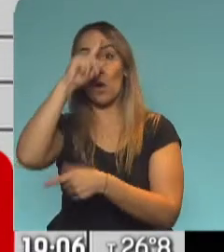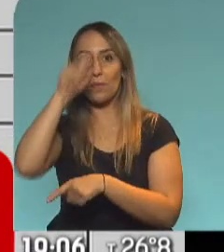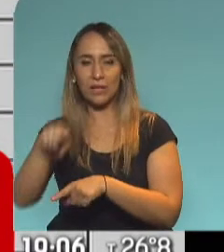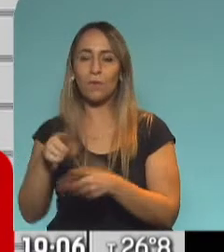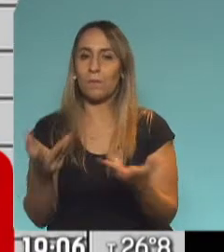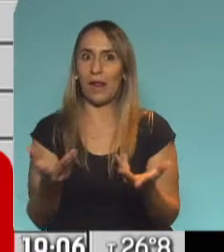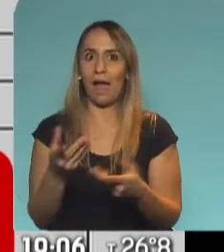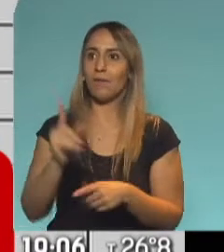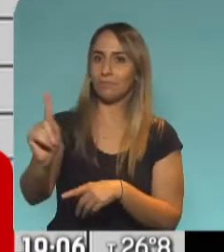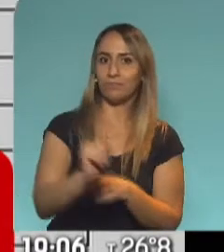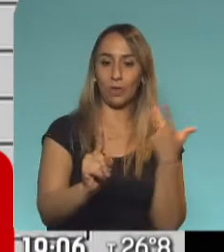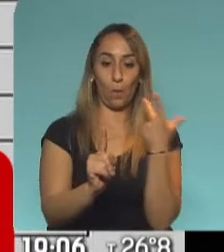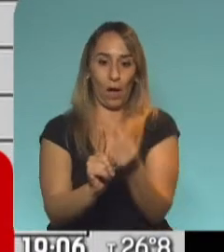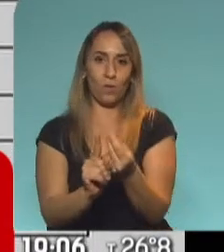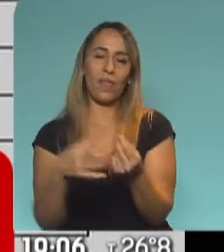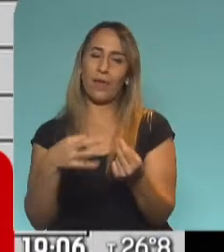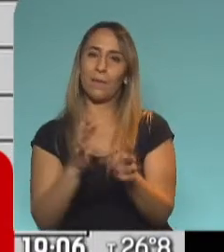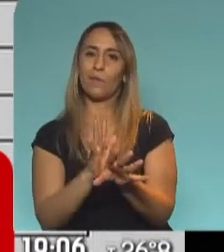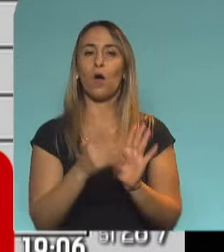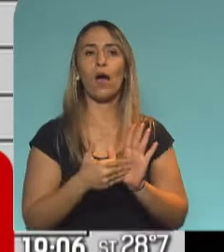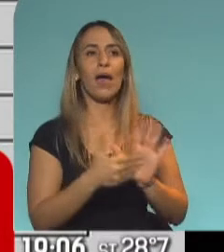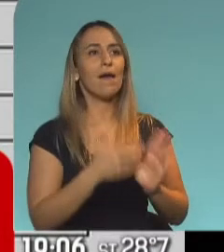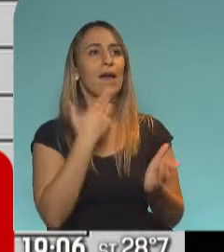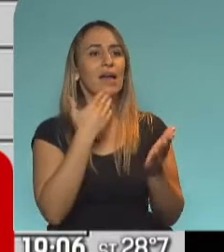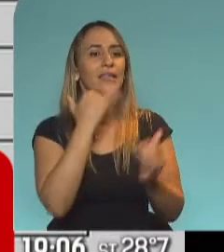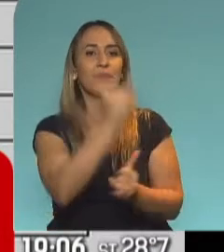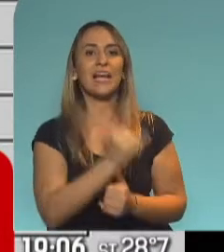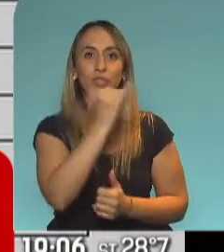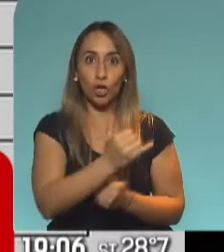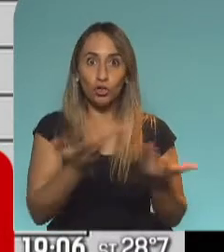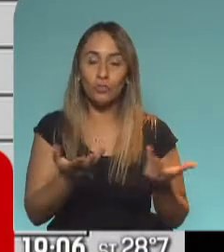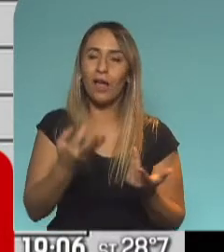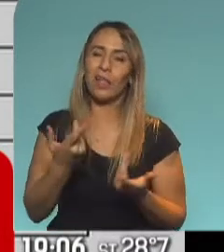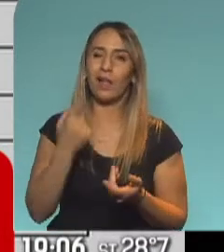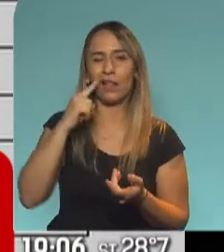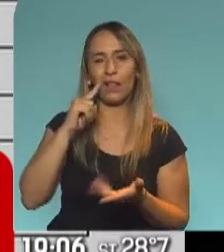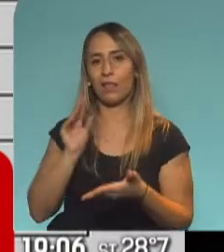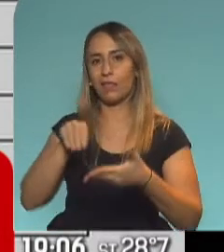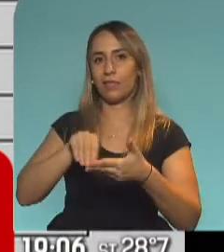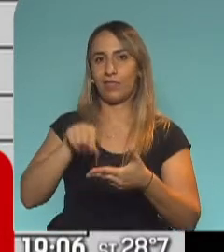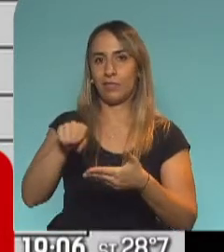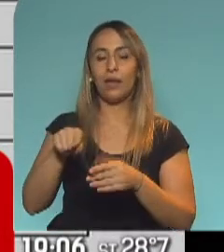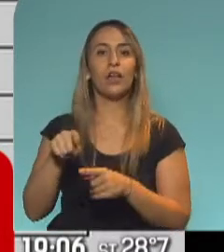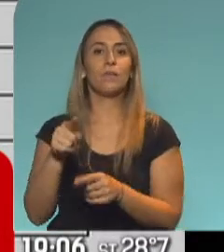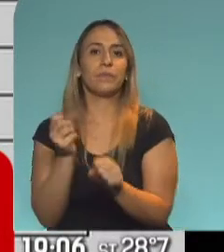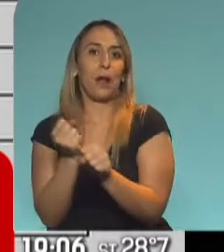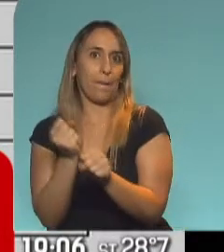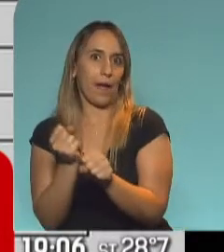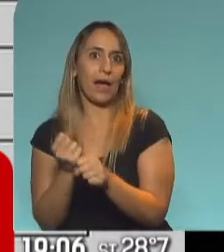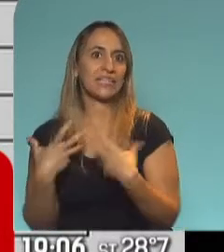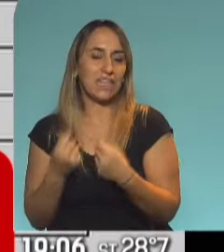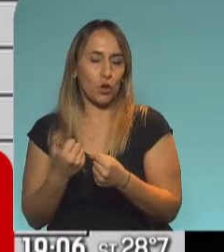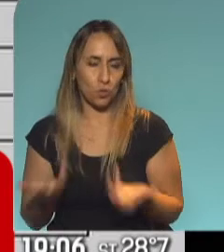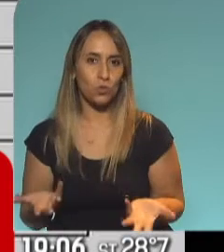una designación, tenés que decir por qué está vacunado. Bueno, ajá, dentro de ese sistema, recién lo que decías, Ariel, del personal estratégico, sí, que